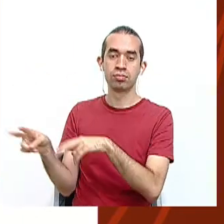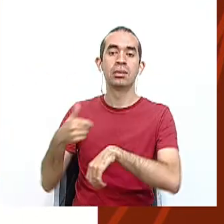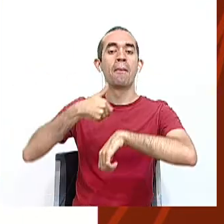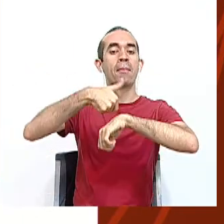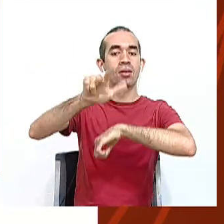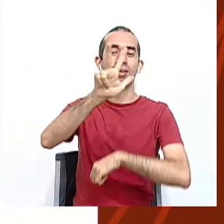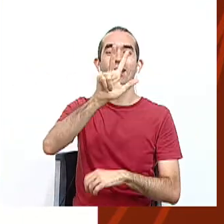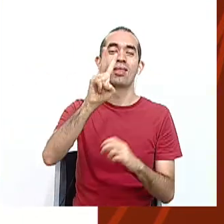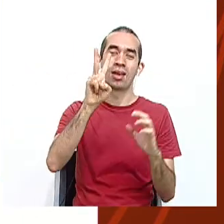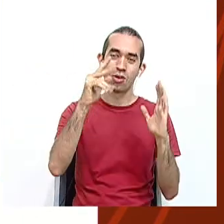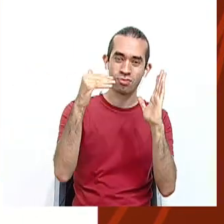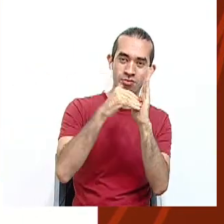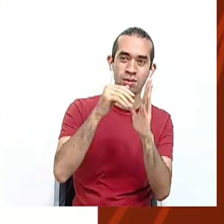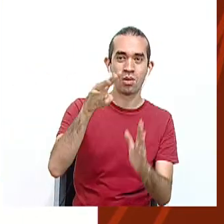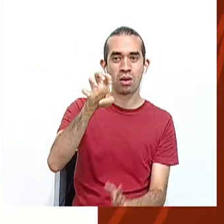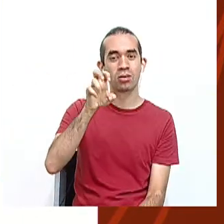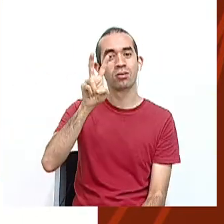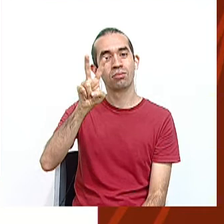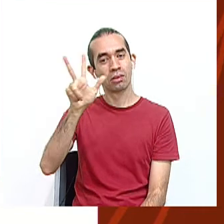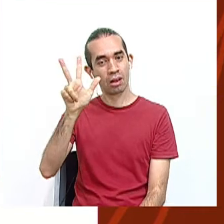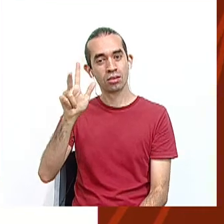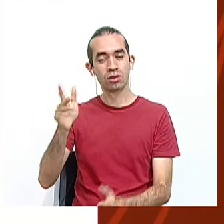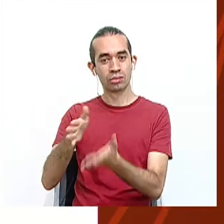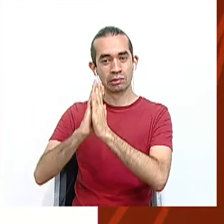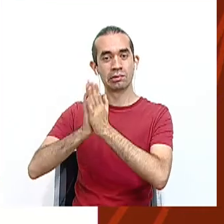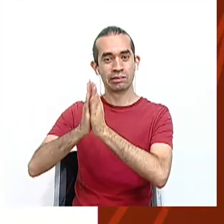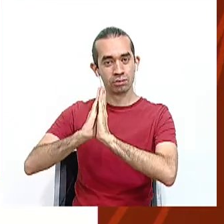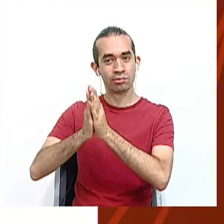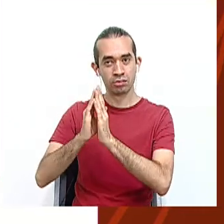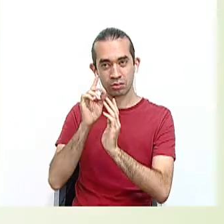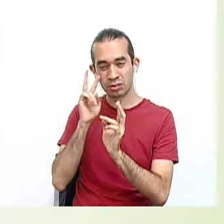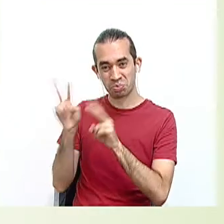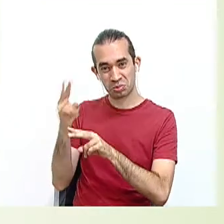enviaron 32.423 solicitudes.